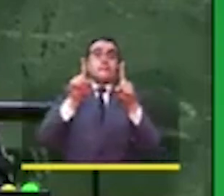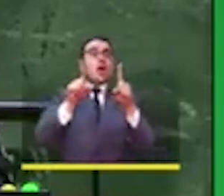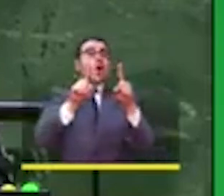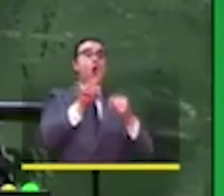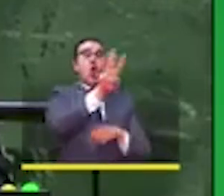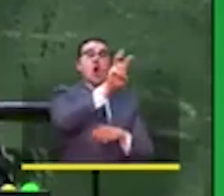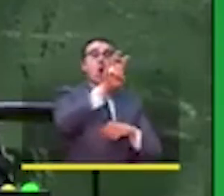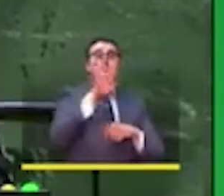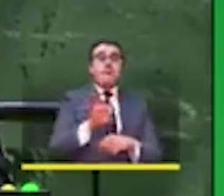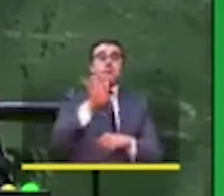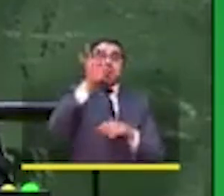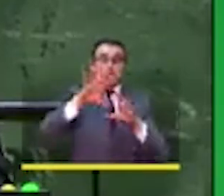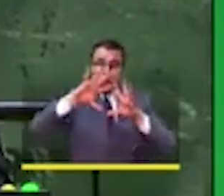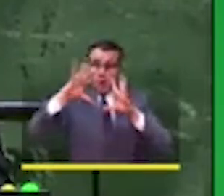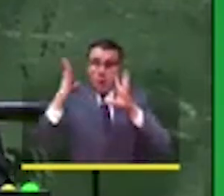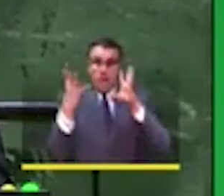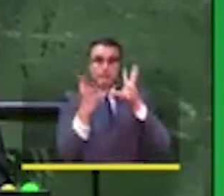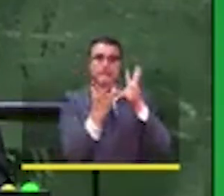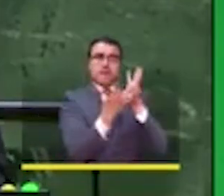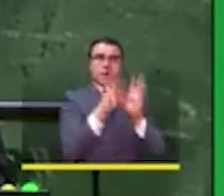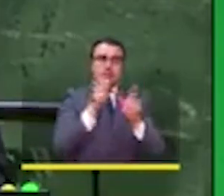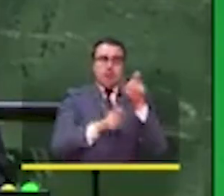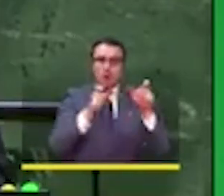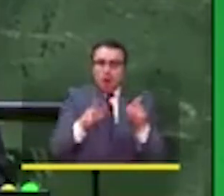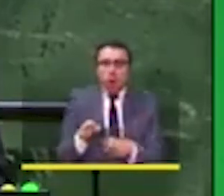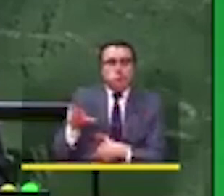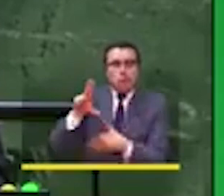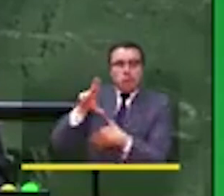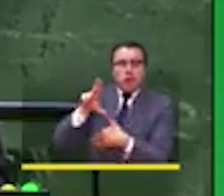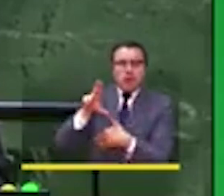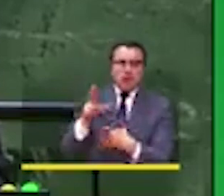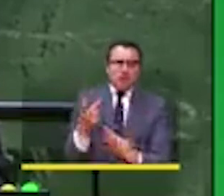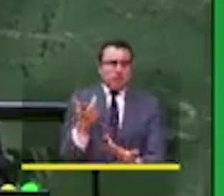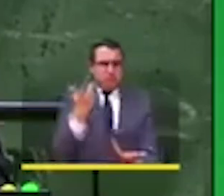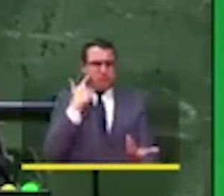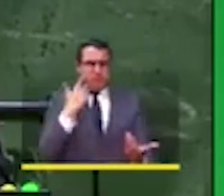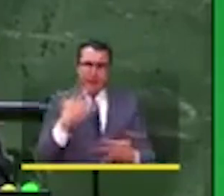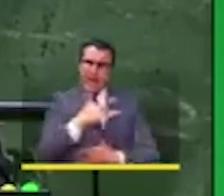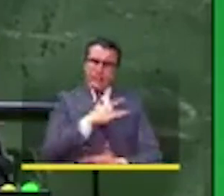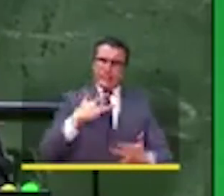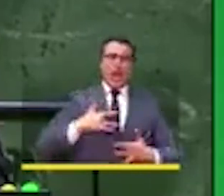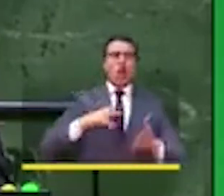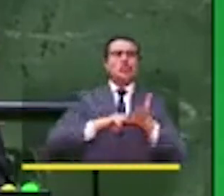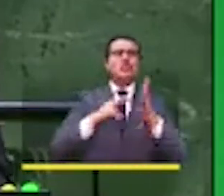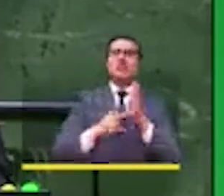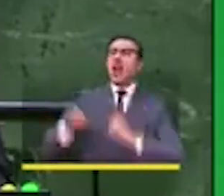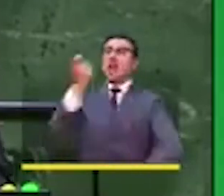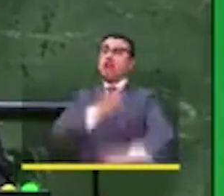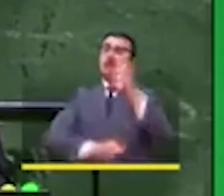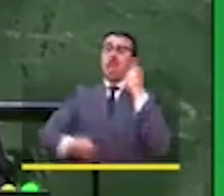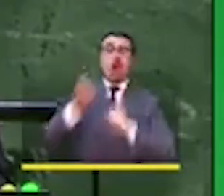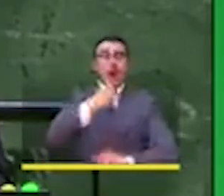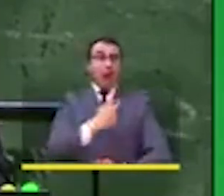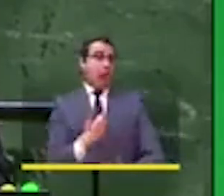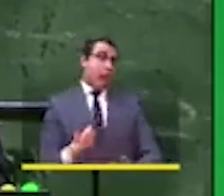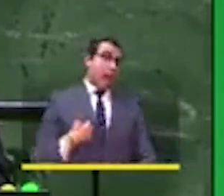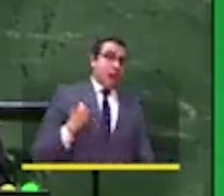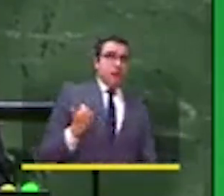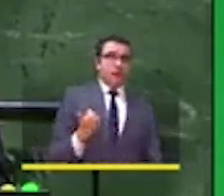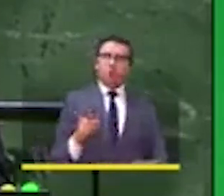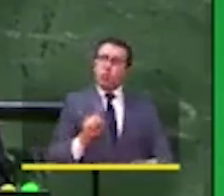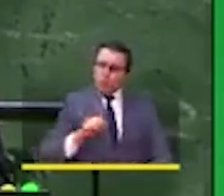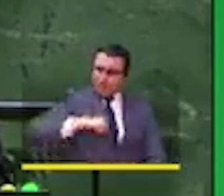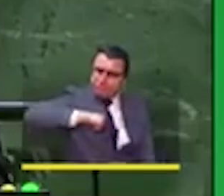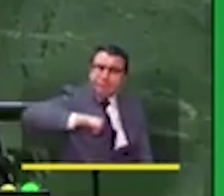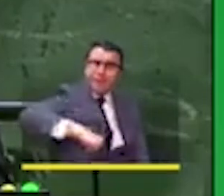de la población mundial. ¿Quién dijo que la salud tenía que ser un negocio y no un derecho?